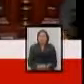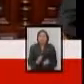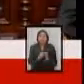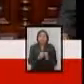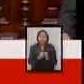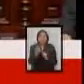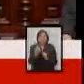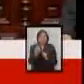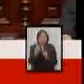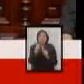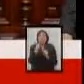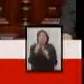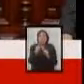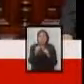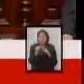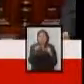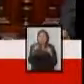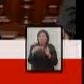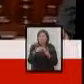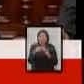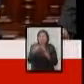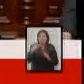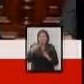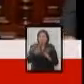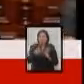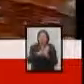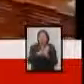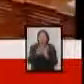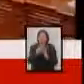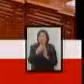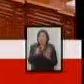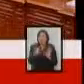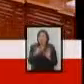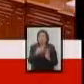Modificación en el primer párrafo del artículo 2 de la ley